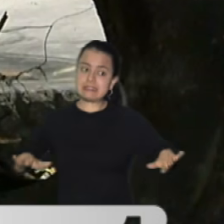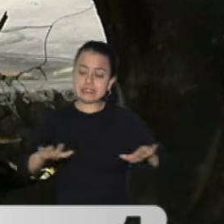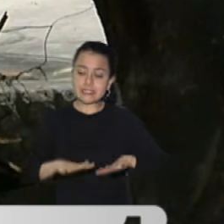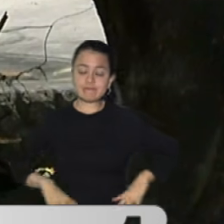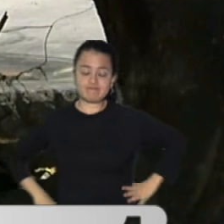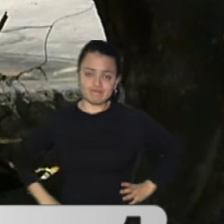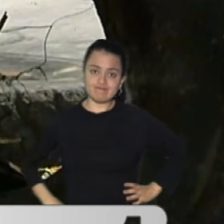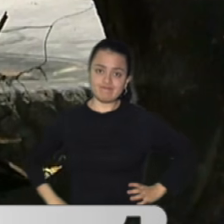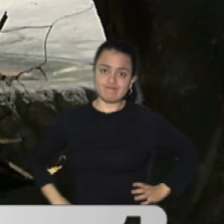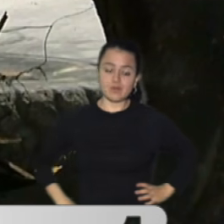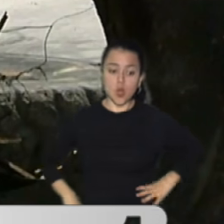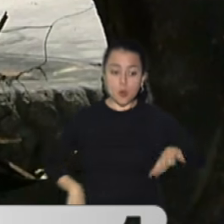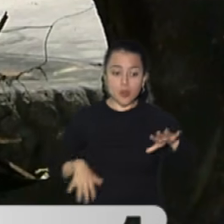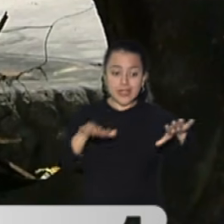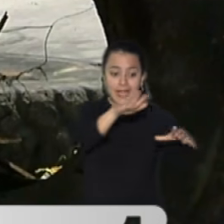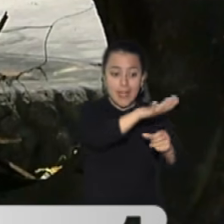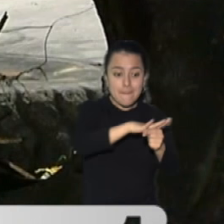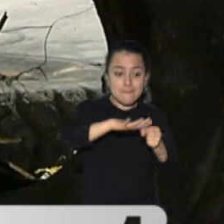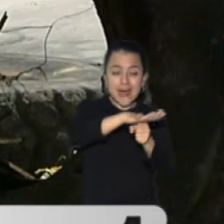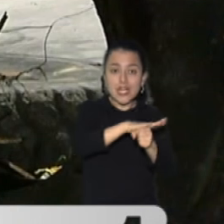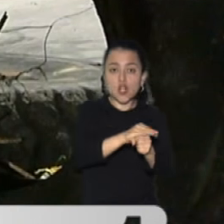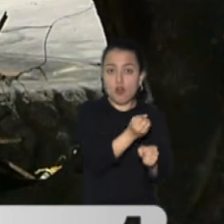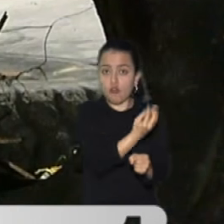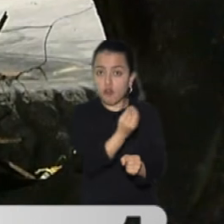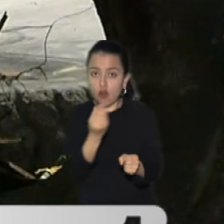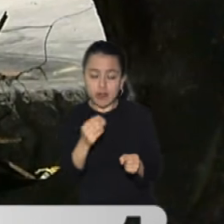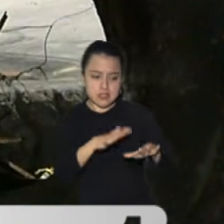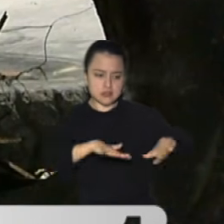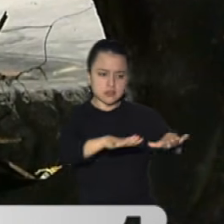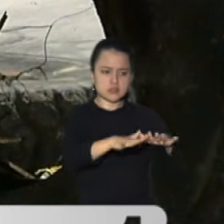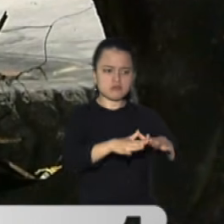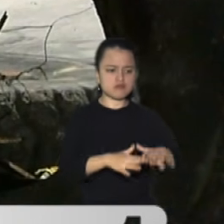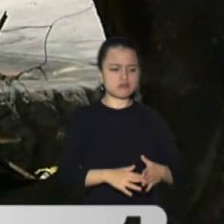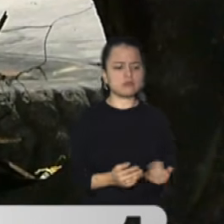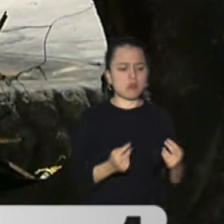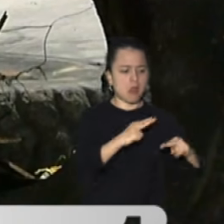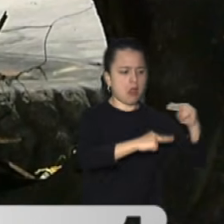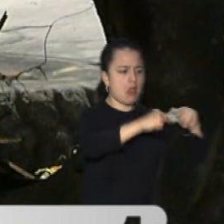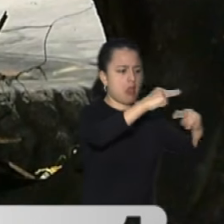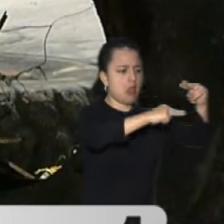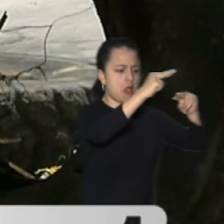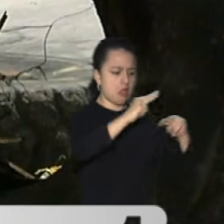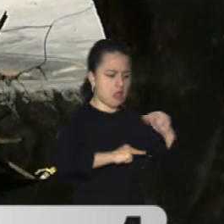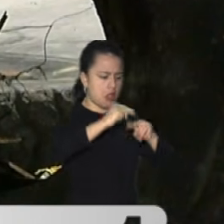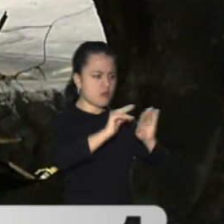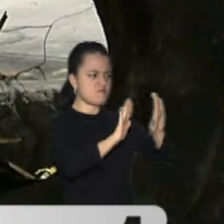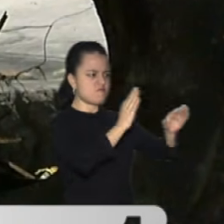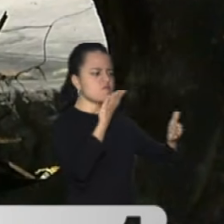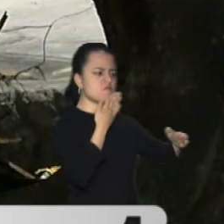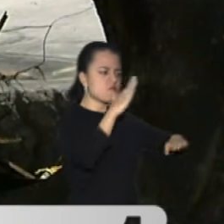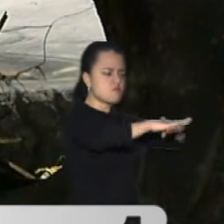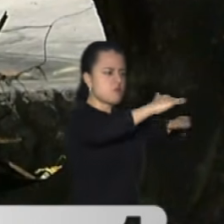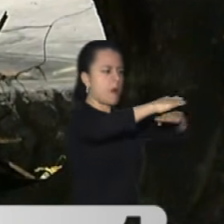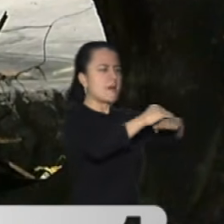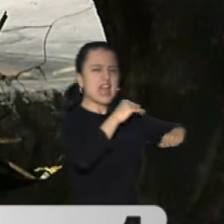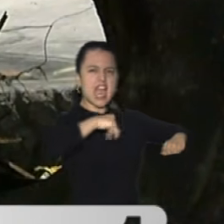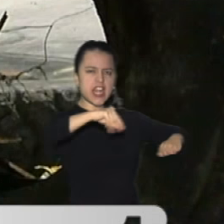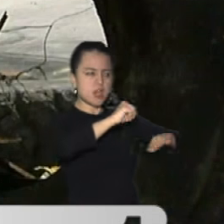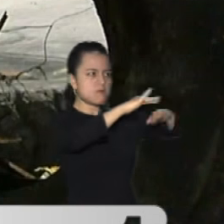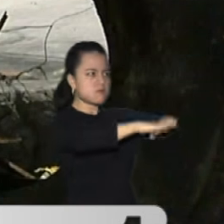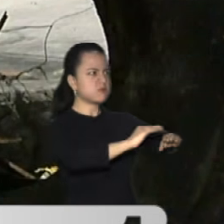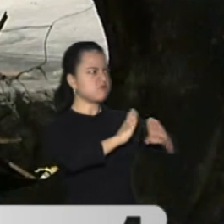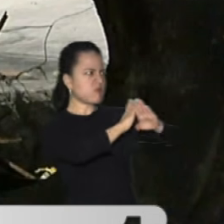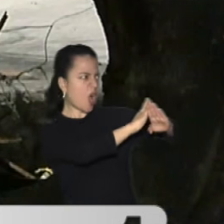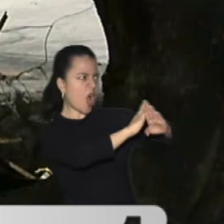los habitantes del barrio Las Flores han instalado barricadas para impedir el paso de las autoridades. Se suspendió la